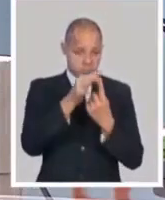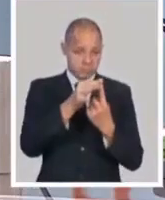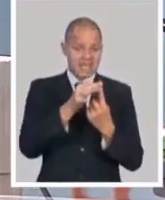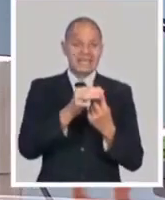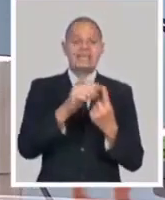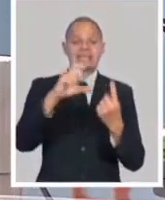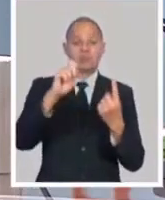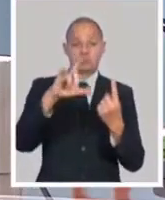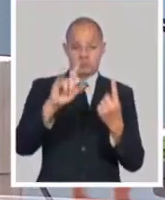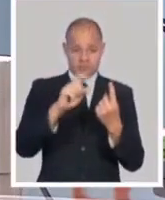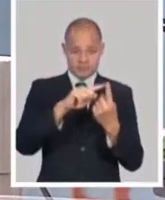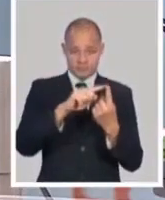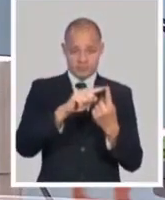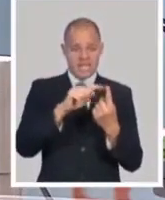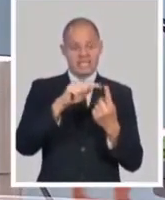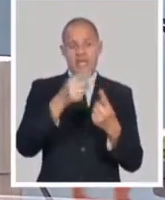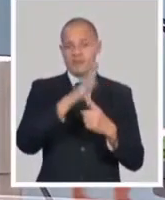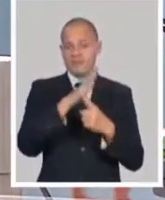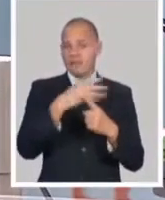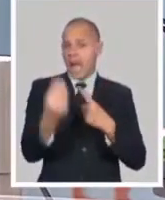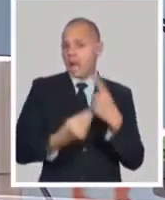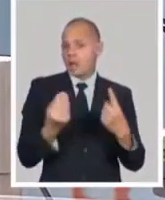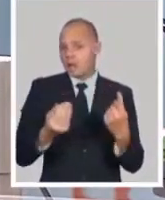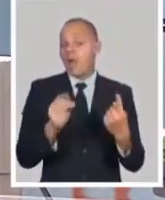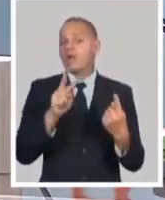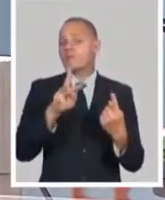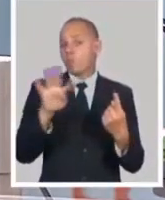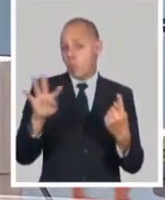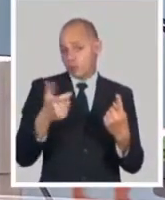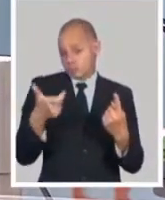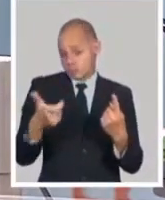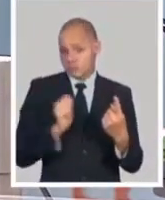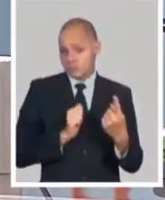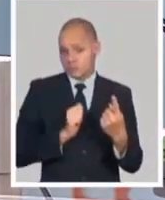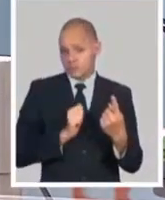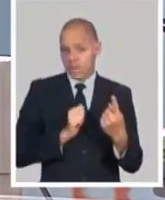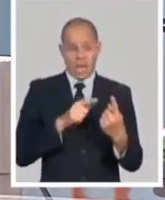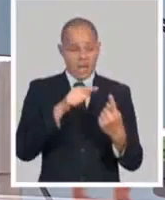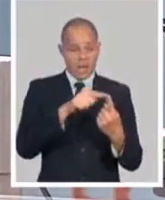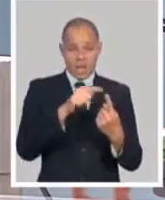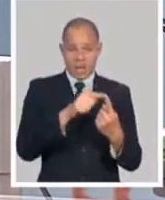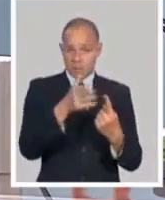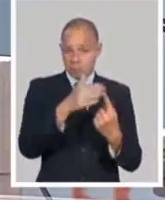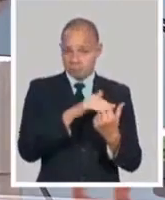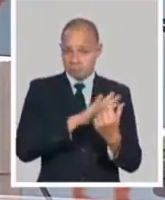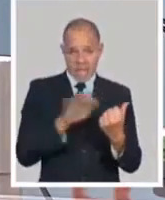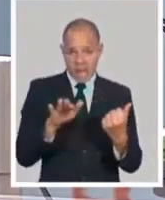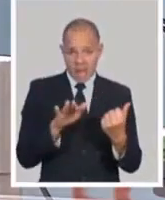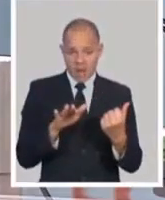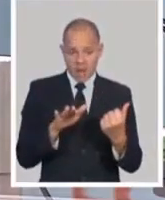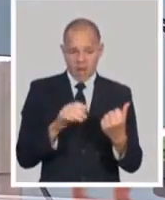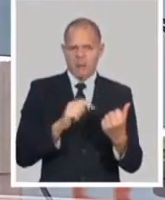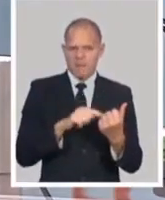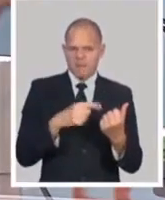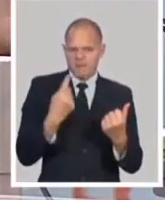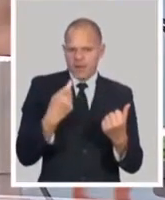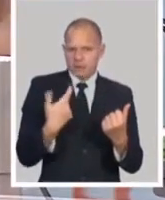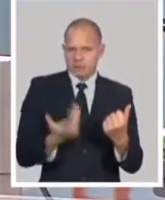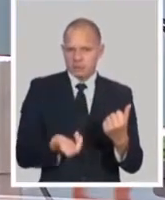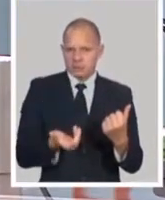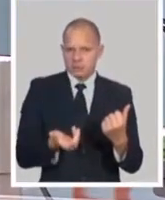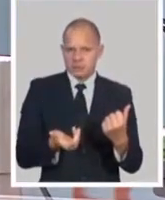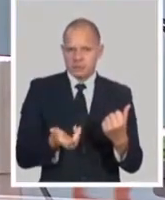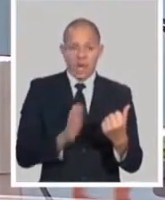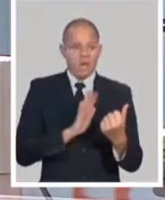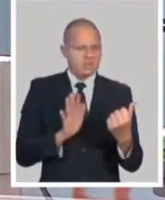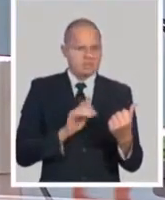csd la circulación tienes que diseñar otra moneda en su paquete de eso decir y eso se lo han hecho